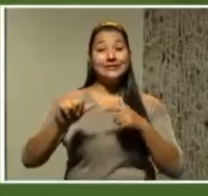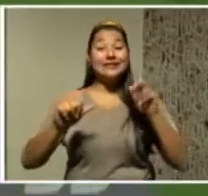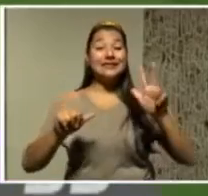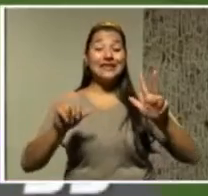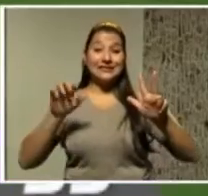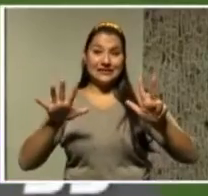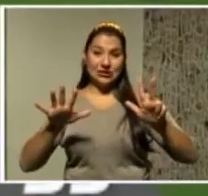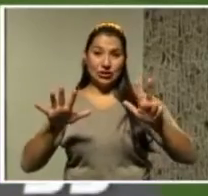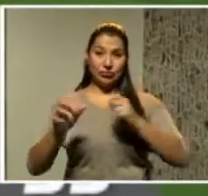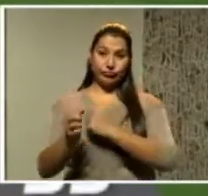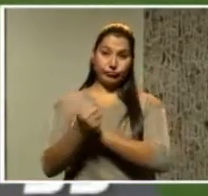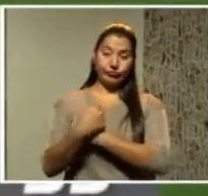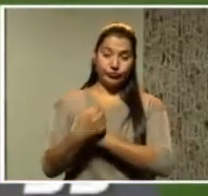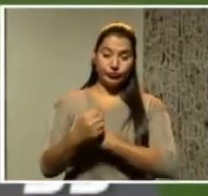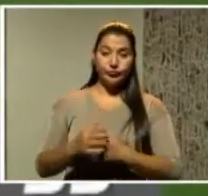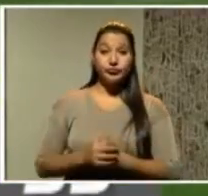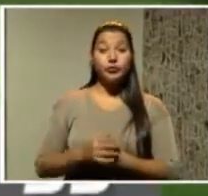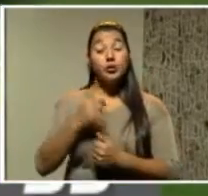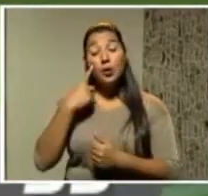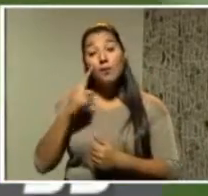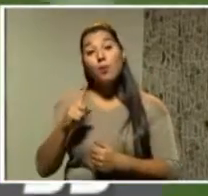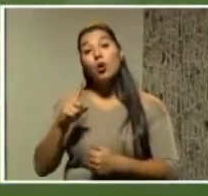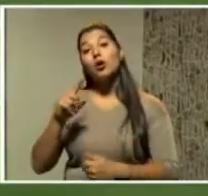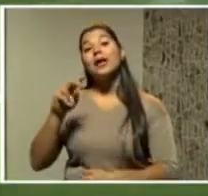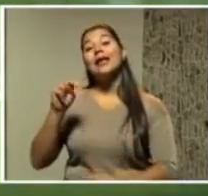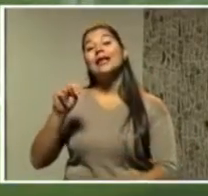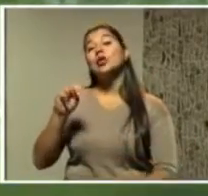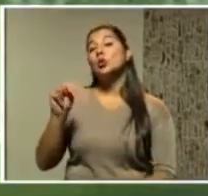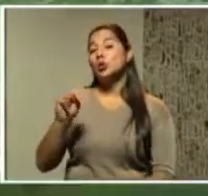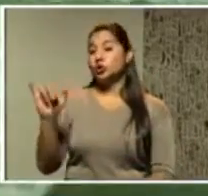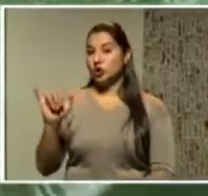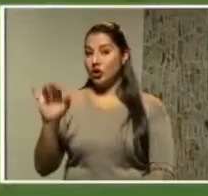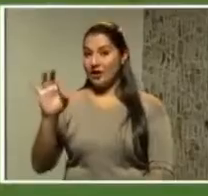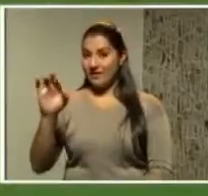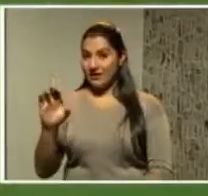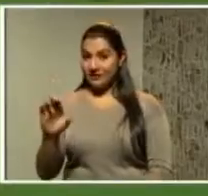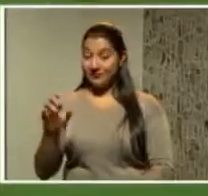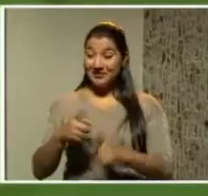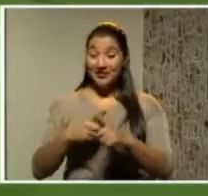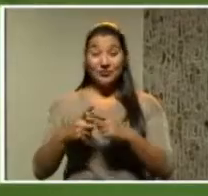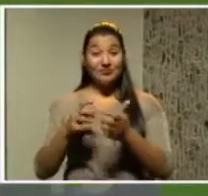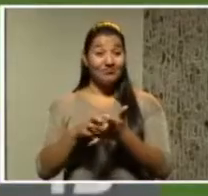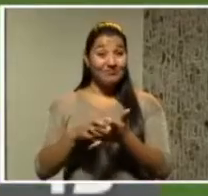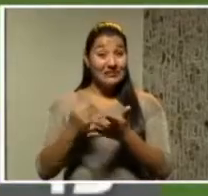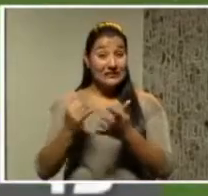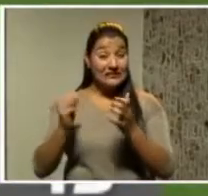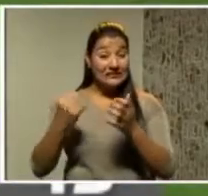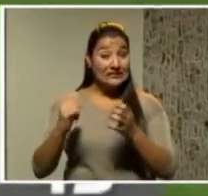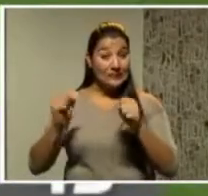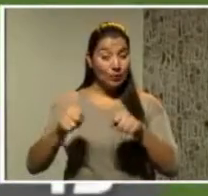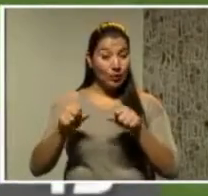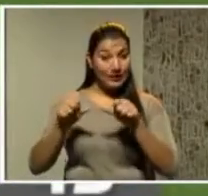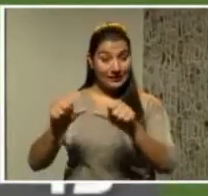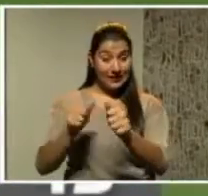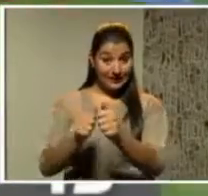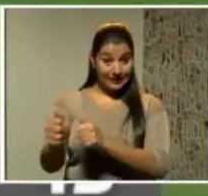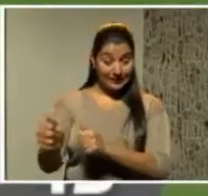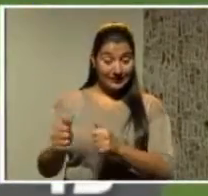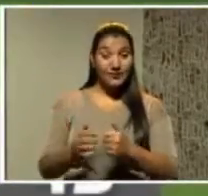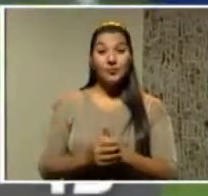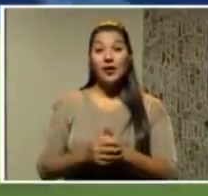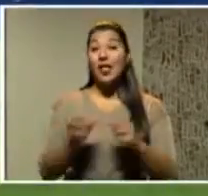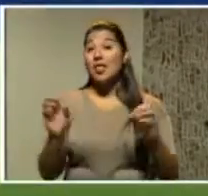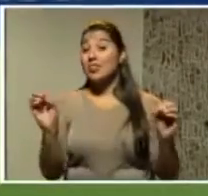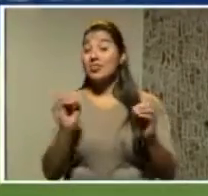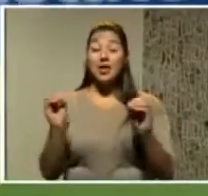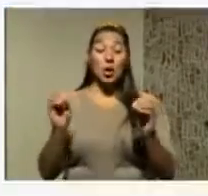FC de los Estados Unidos, y puso muy cuesta arriba su clasificación a la siguiente instancia. Y la más delgado en la estadística, ningún